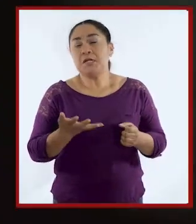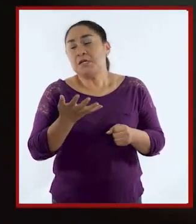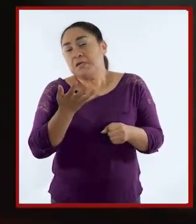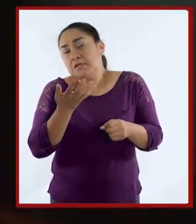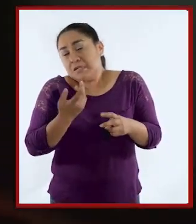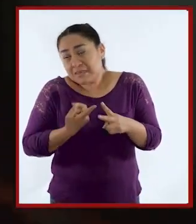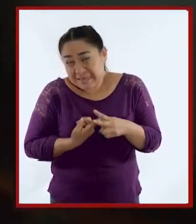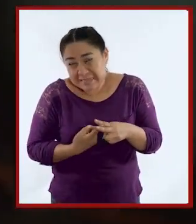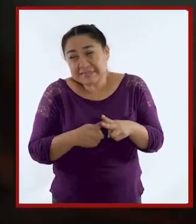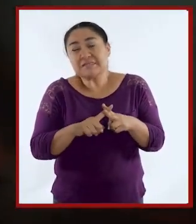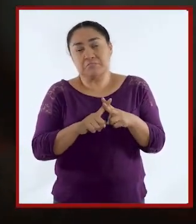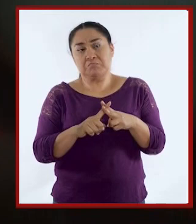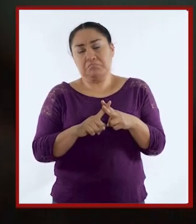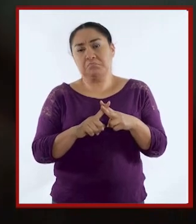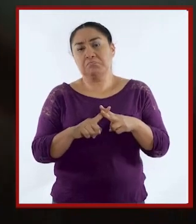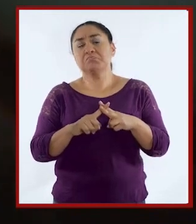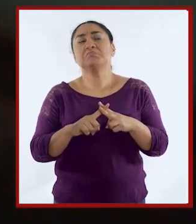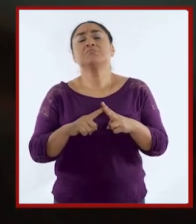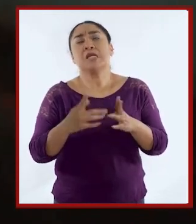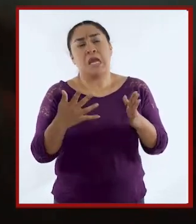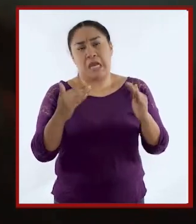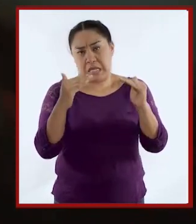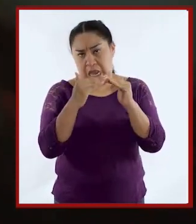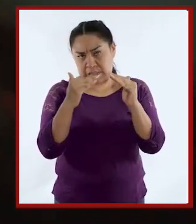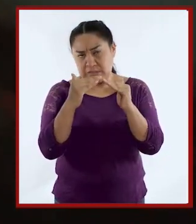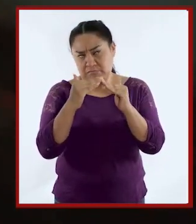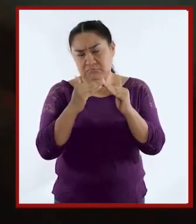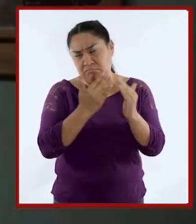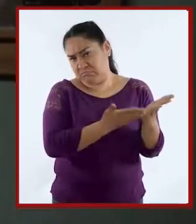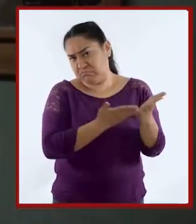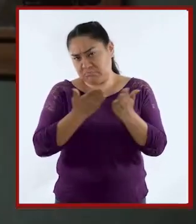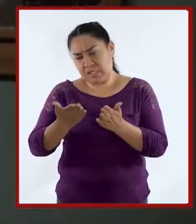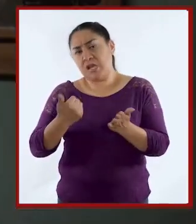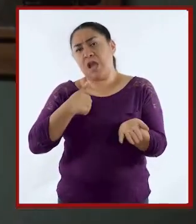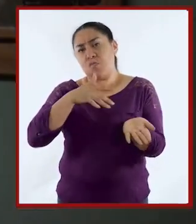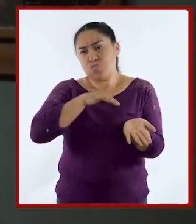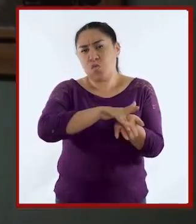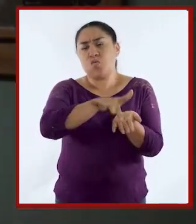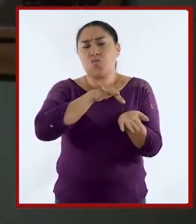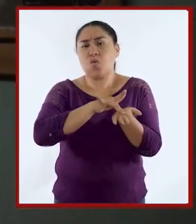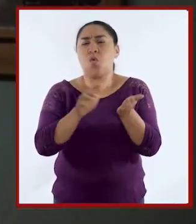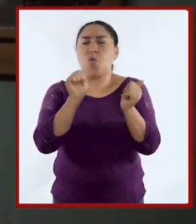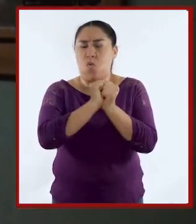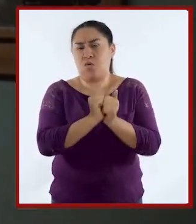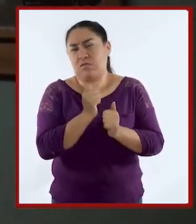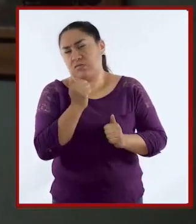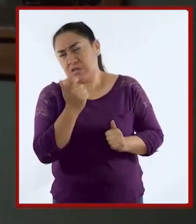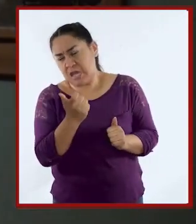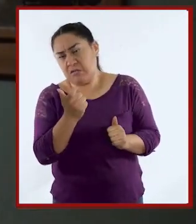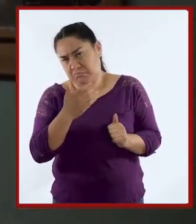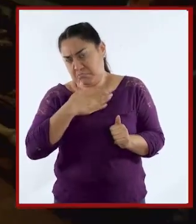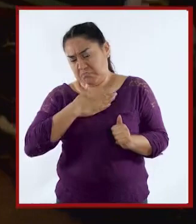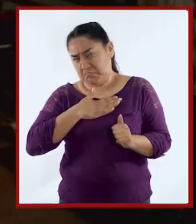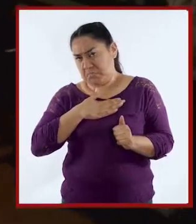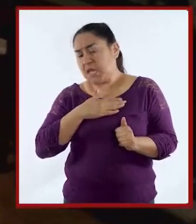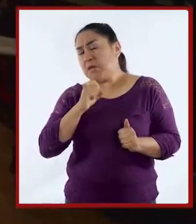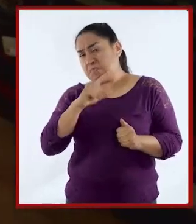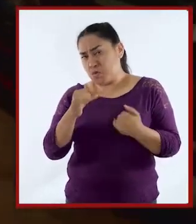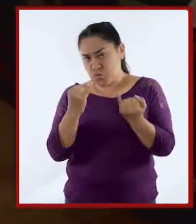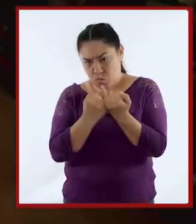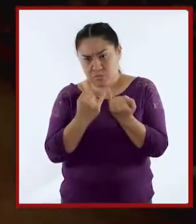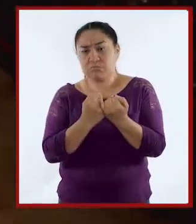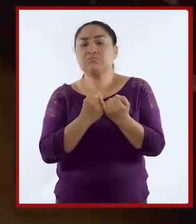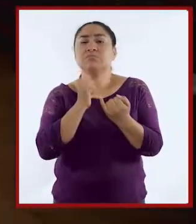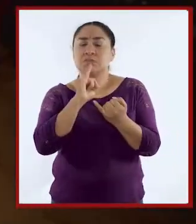En un inicio estuvimos hospedando en nuestras casas, ayudándoles económicamente. De nuestra bolsa